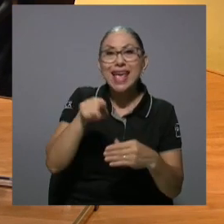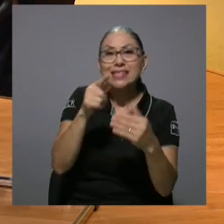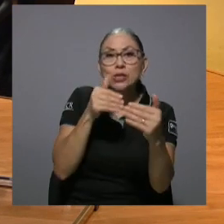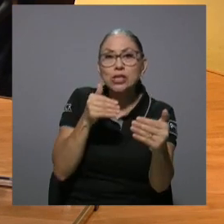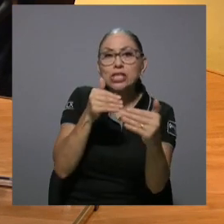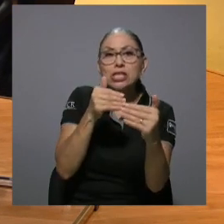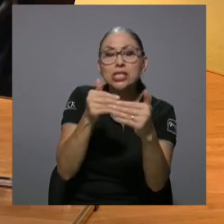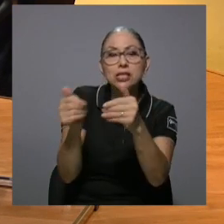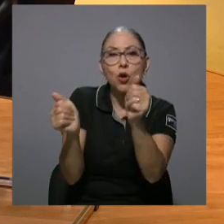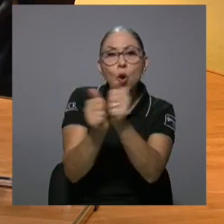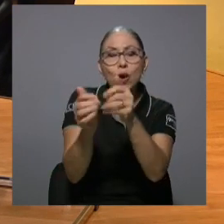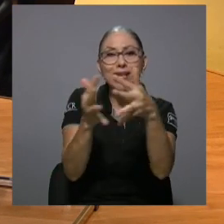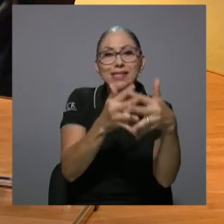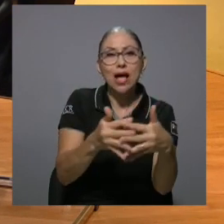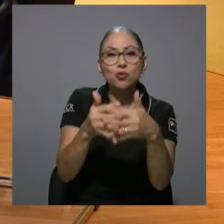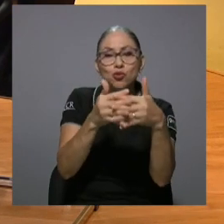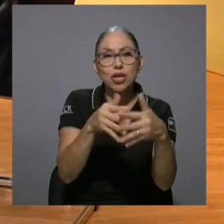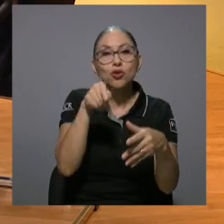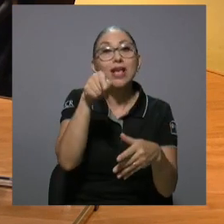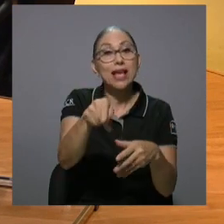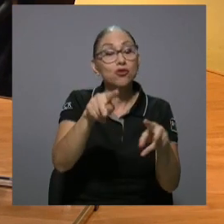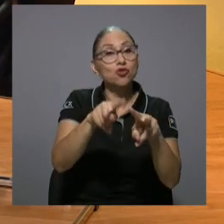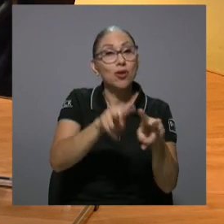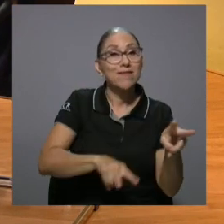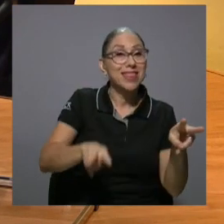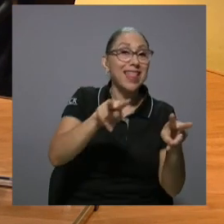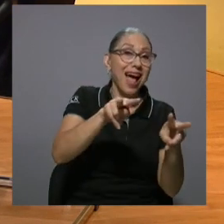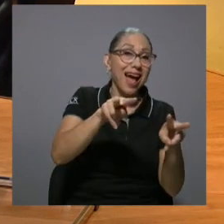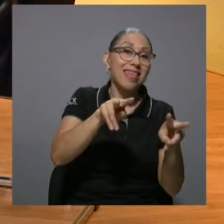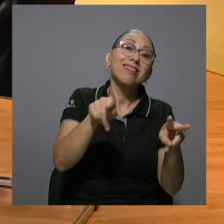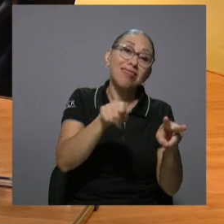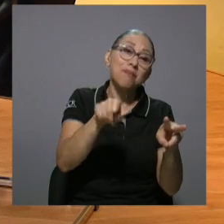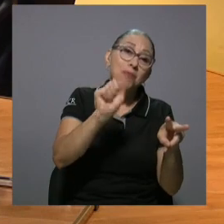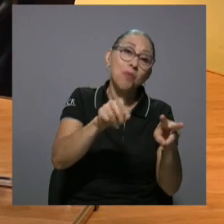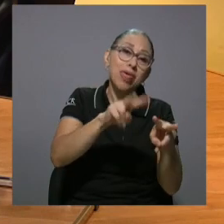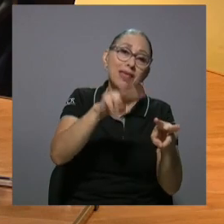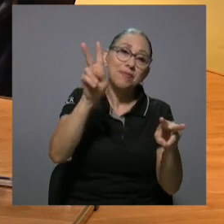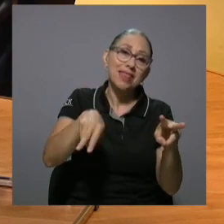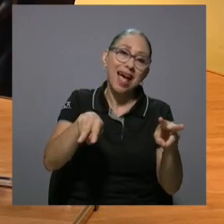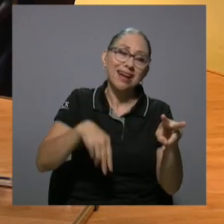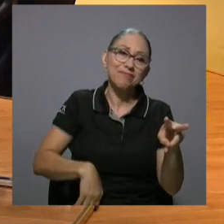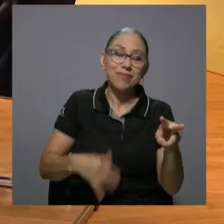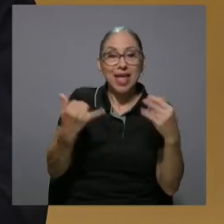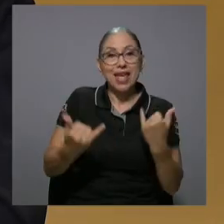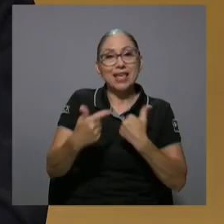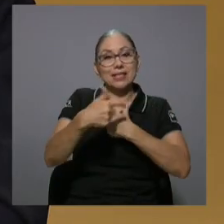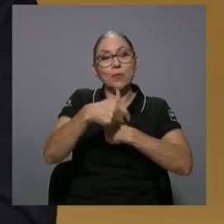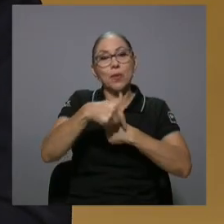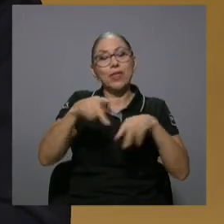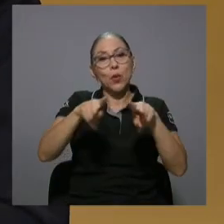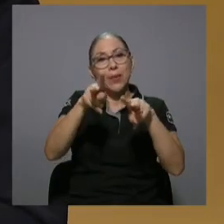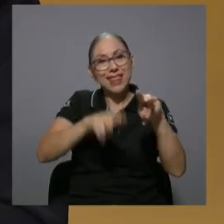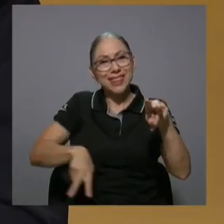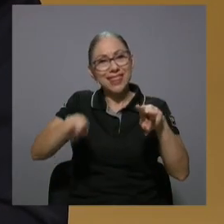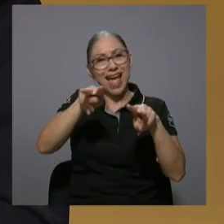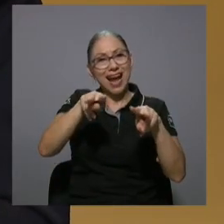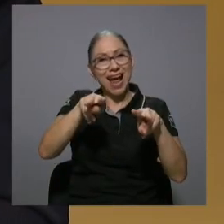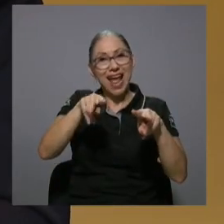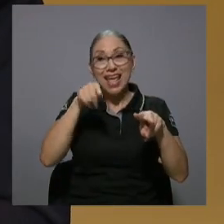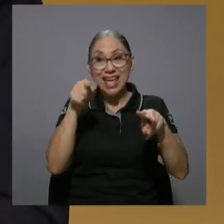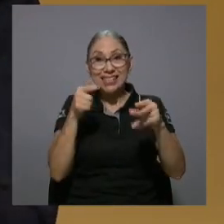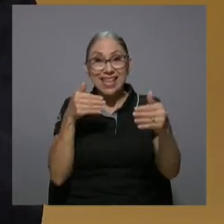Unidos, que es una gran ventaja y también puede ser una gran desventaja. Digamos, la gran ventaja en este momento es que esa